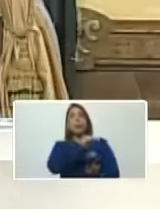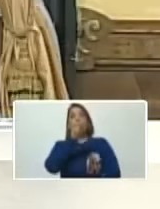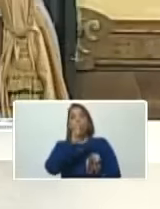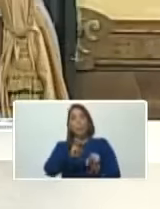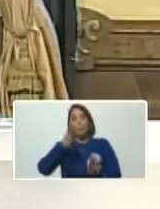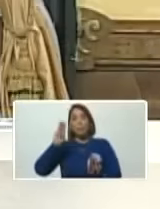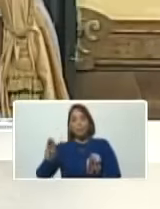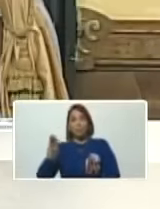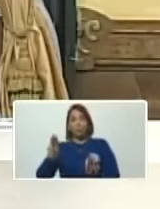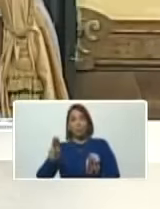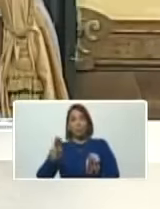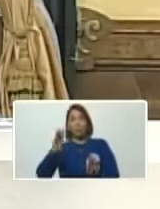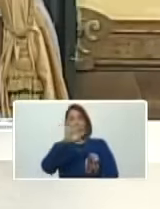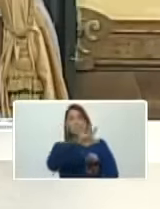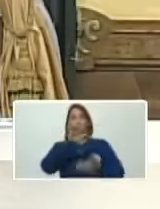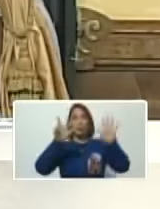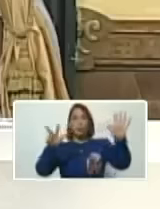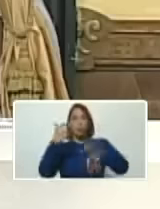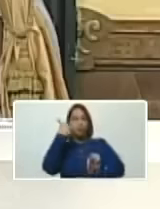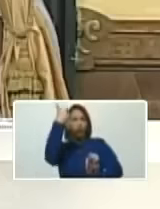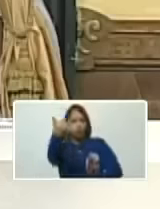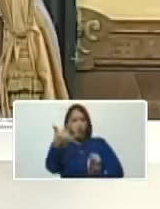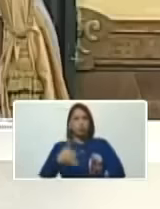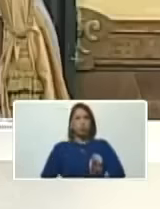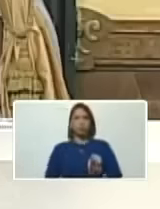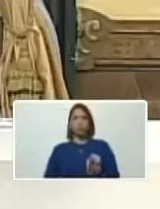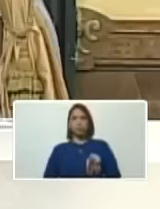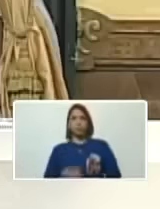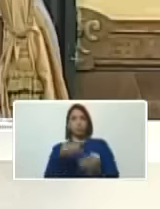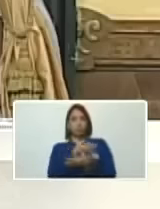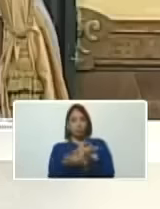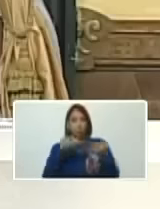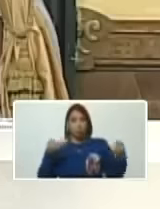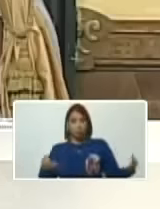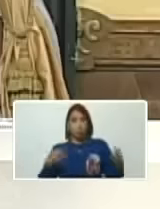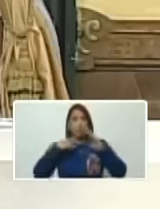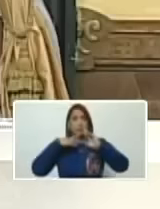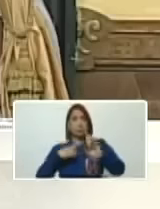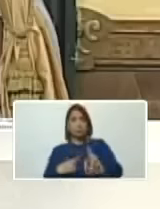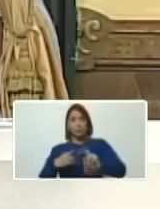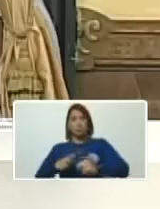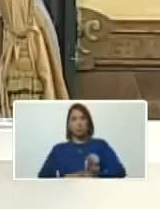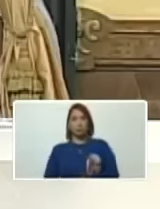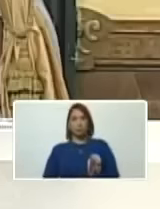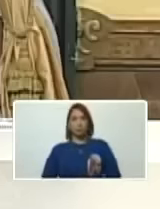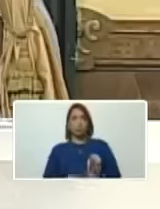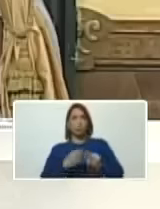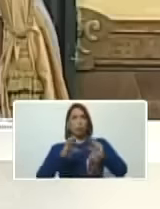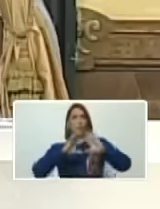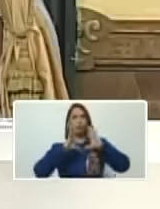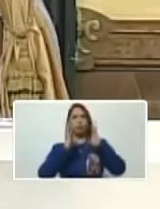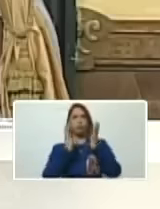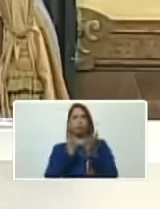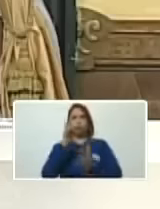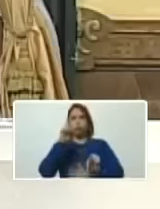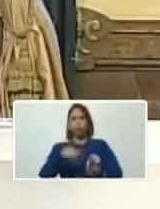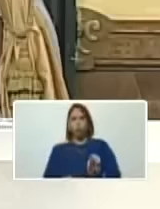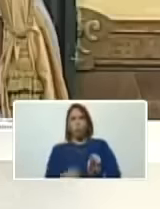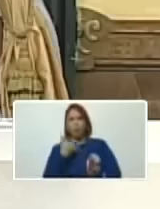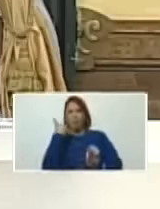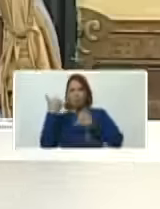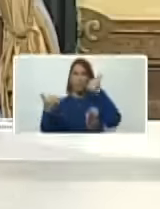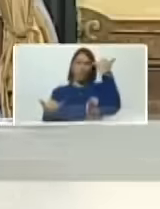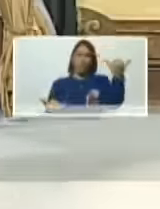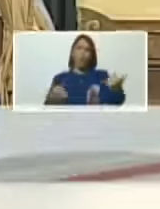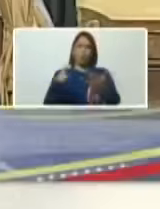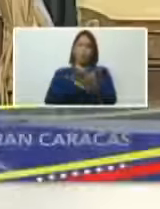Ven App, la línea 58. Extraordinario los resultados. Todo el mundo bajando su aplicación del Ven